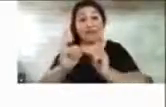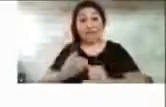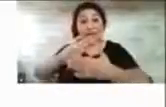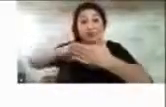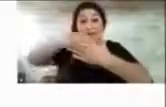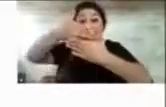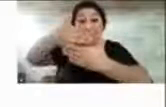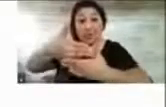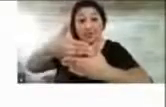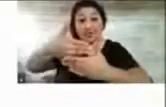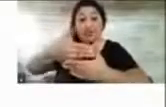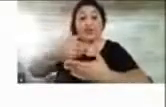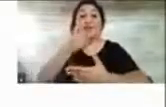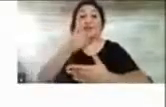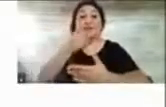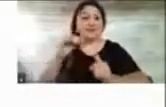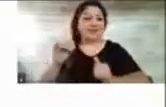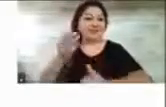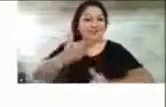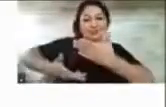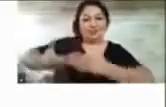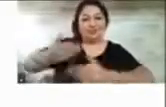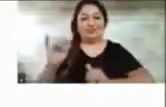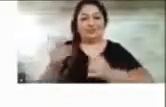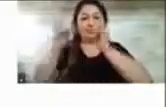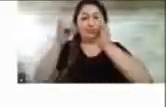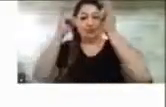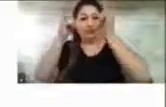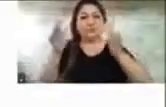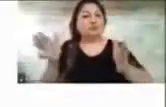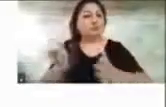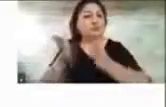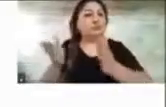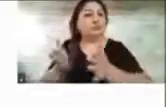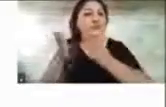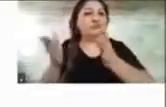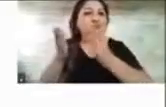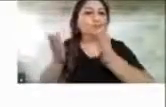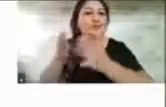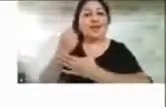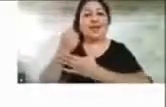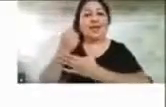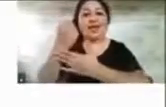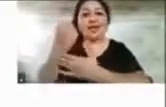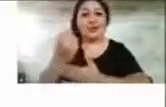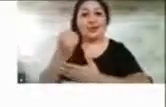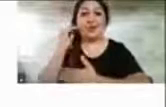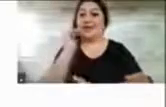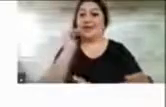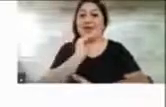carácter lúdico que tiene, pues potencia todavía muchísimo más la motivación, haciendo